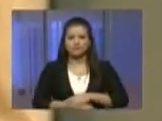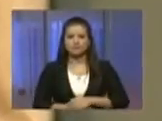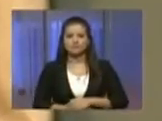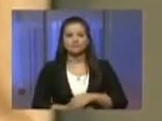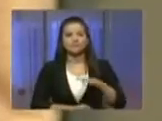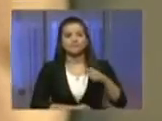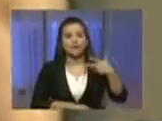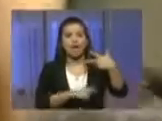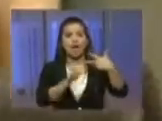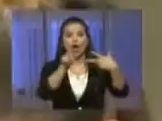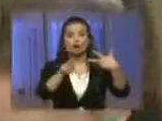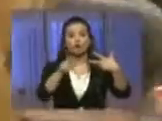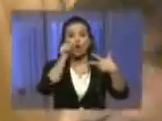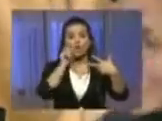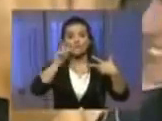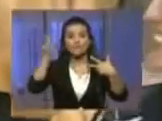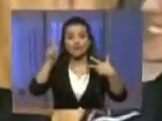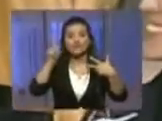correcto